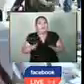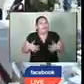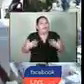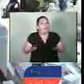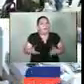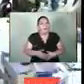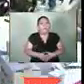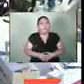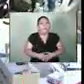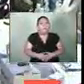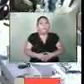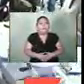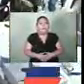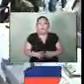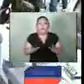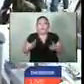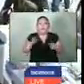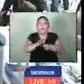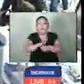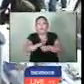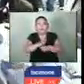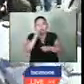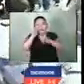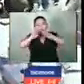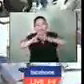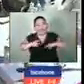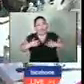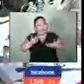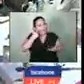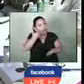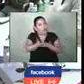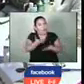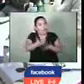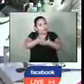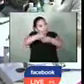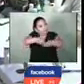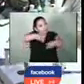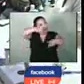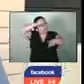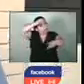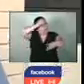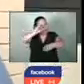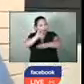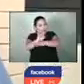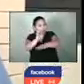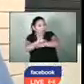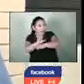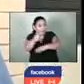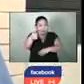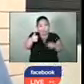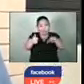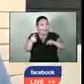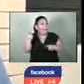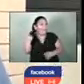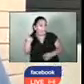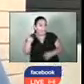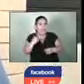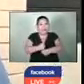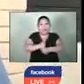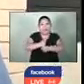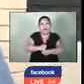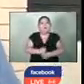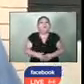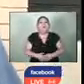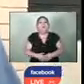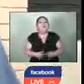hay suficiente evidencia científica que permita dar una recomendación en este sentido. ¿Vean? Por